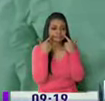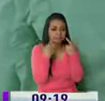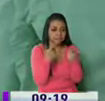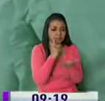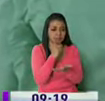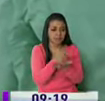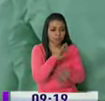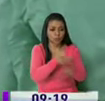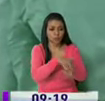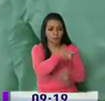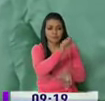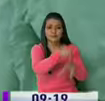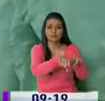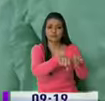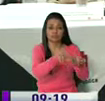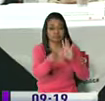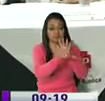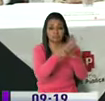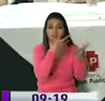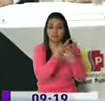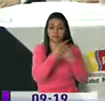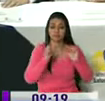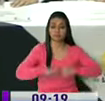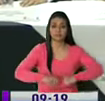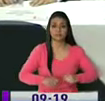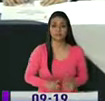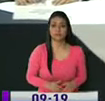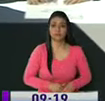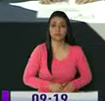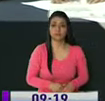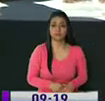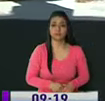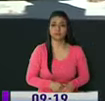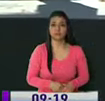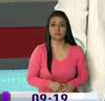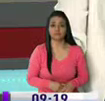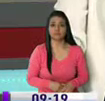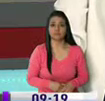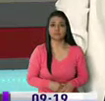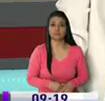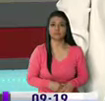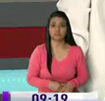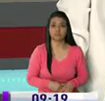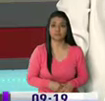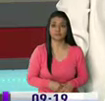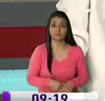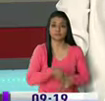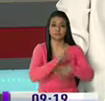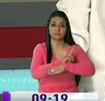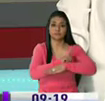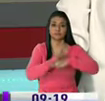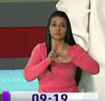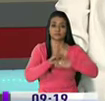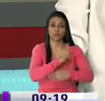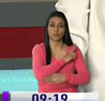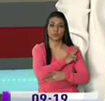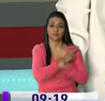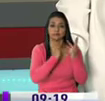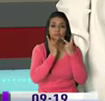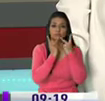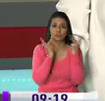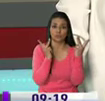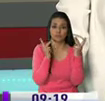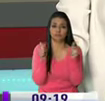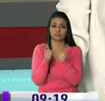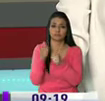indicios de responsabilidad penal, informó Héctor Romero. Rectores de las universidades públicas, junto a